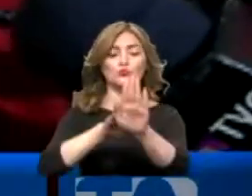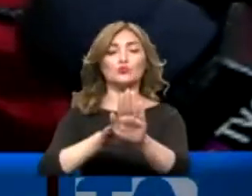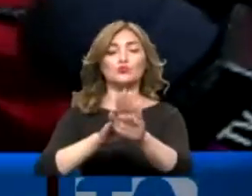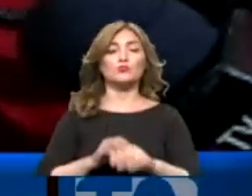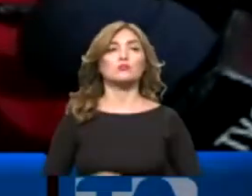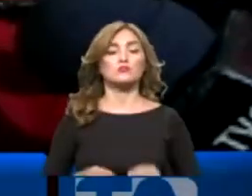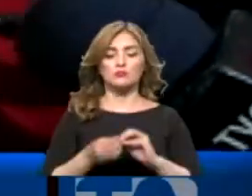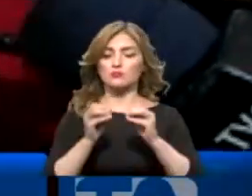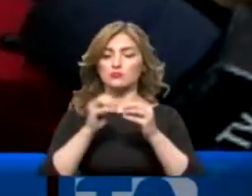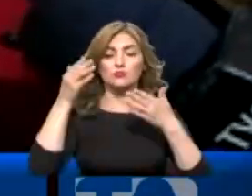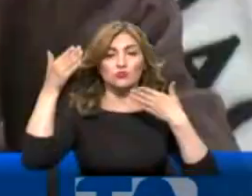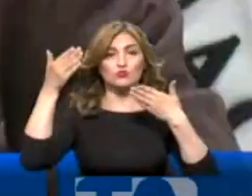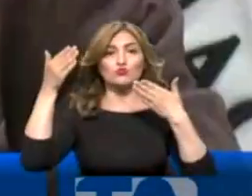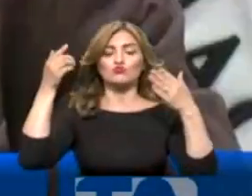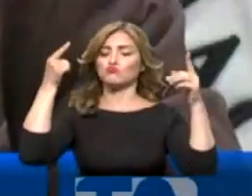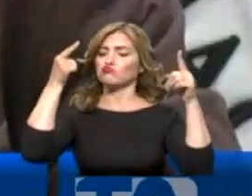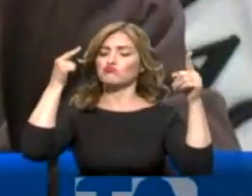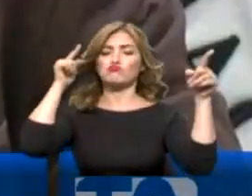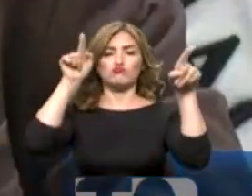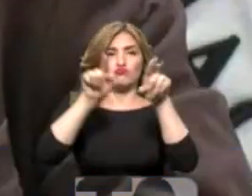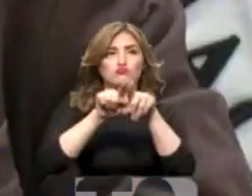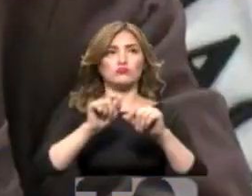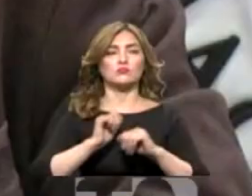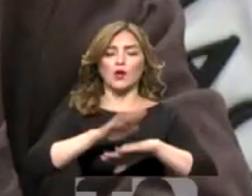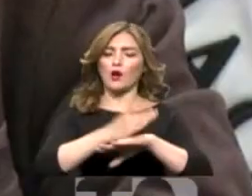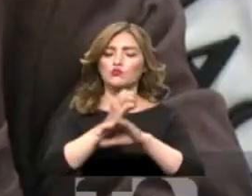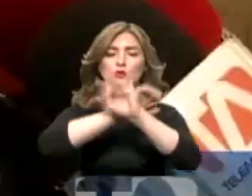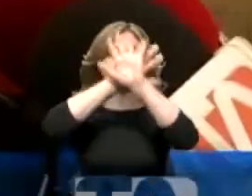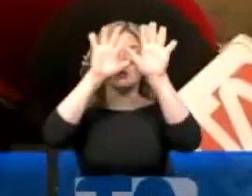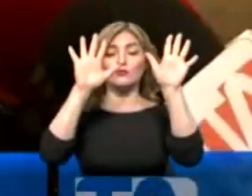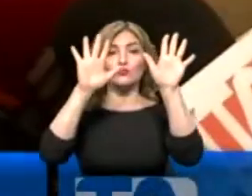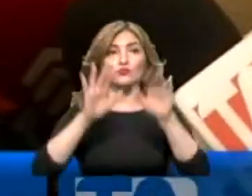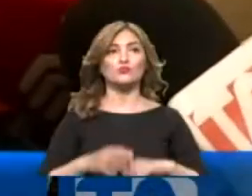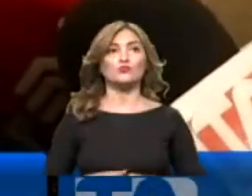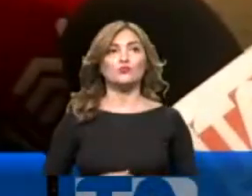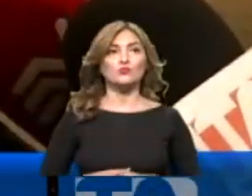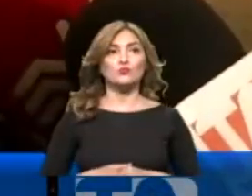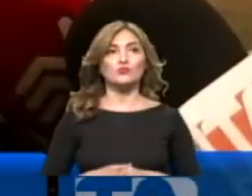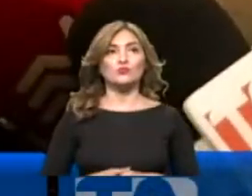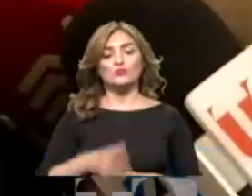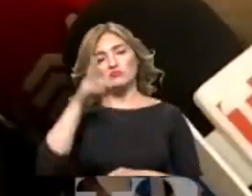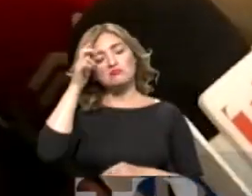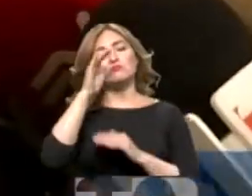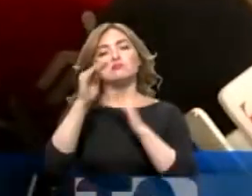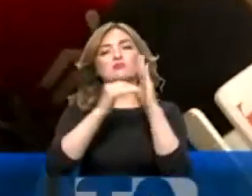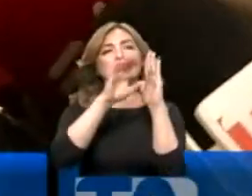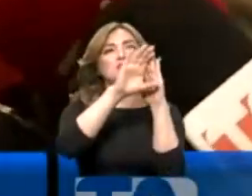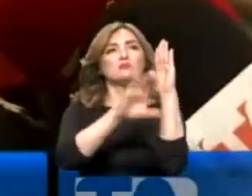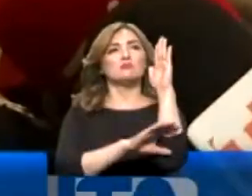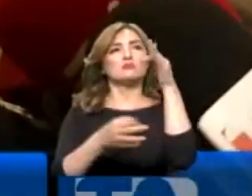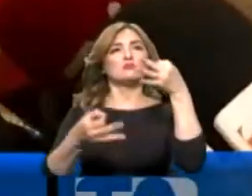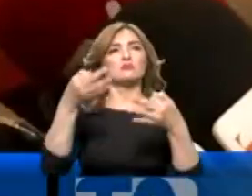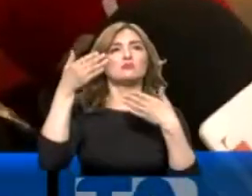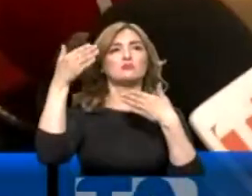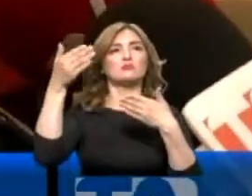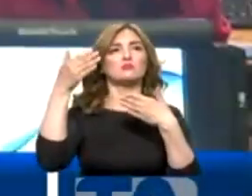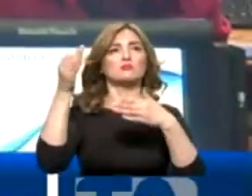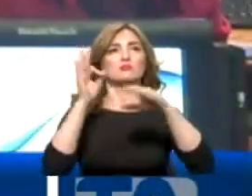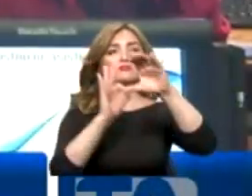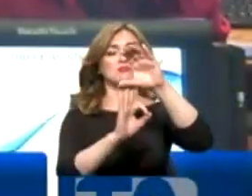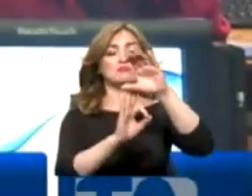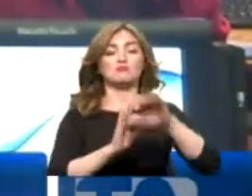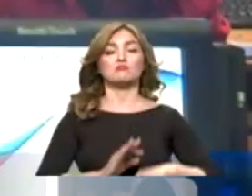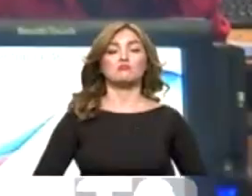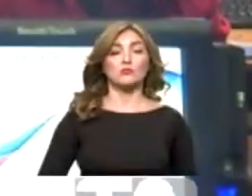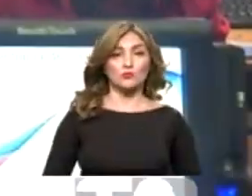respectivas bancadas también coherentemente. Las causales son más que claras. Creemos que es inconstitucional el juicio político al Consejo de Participación.